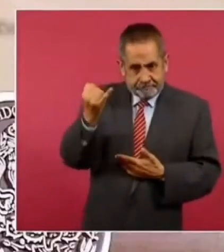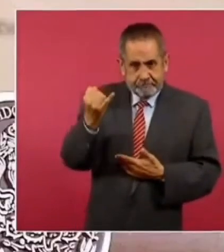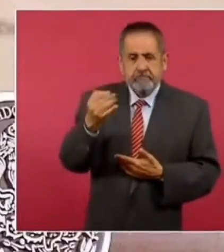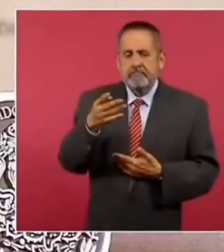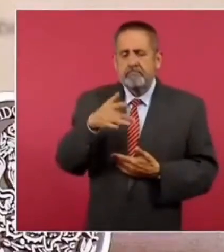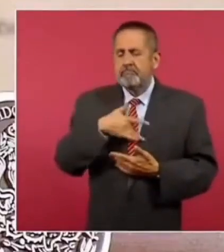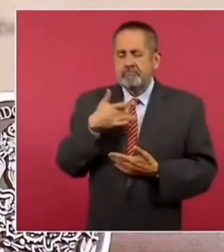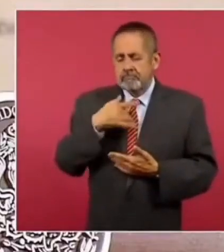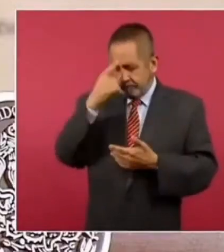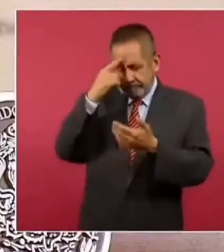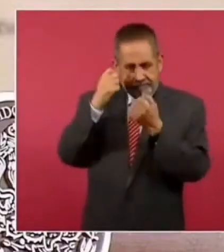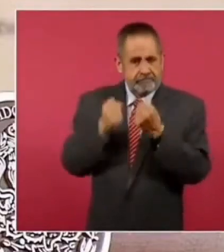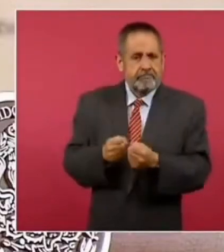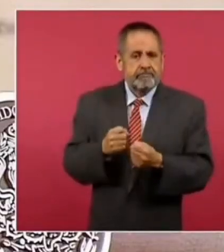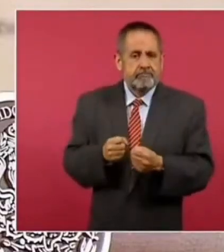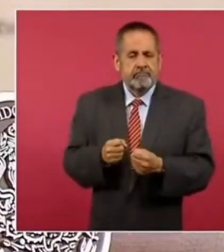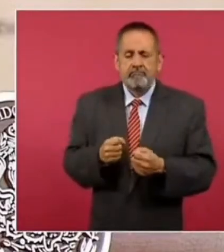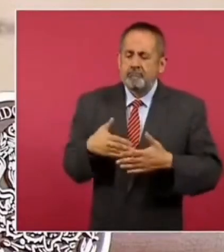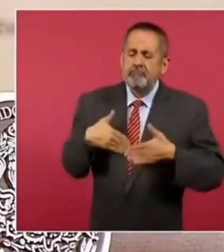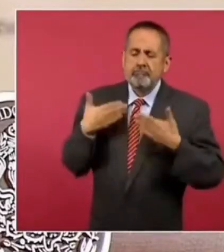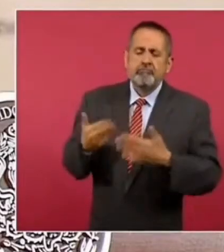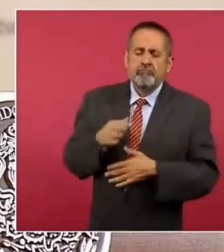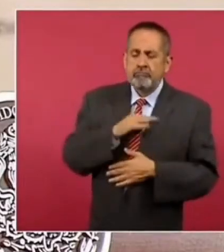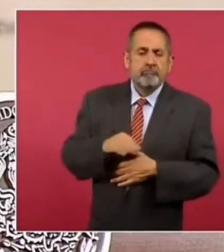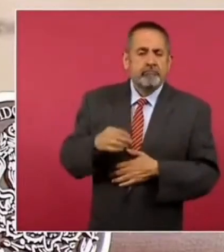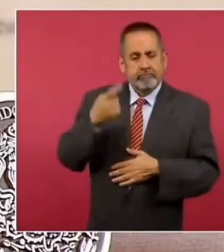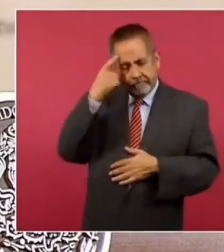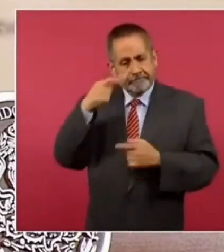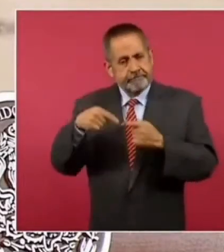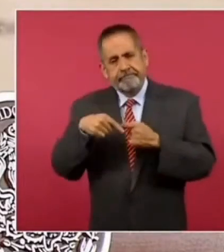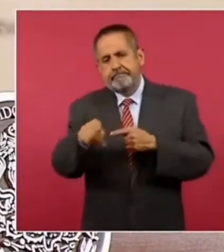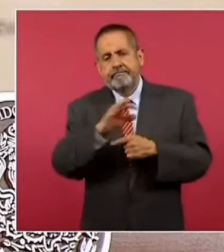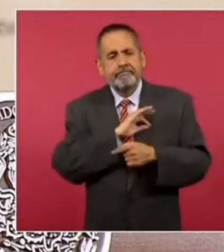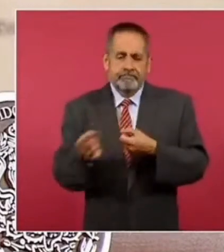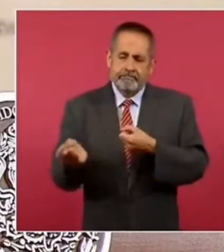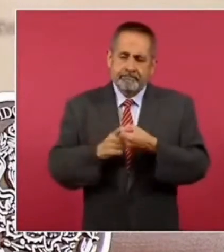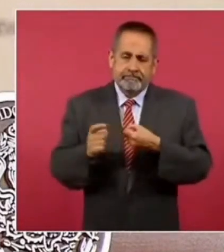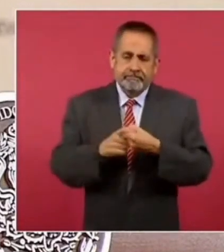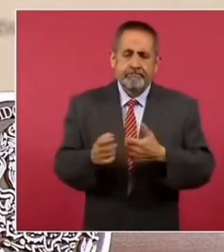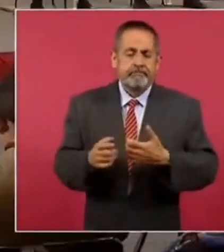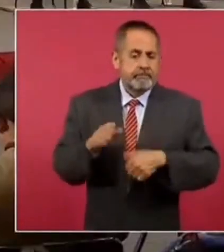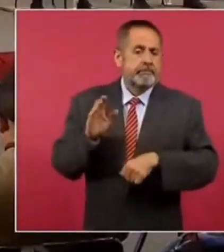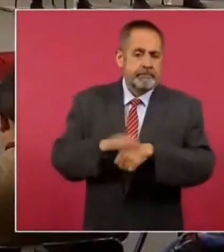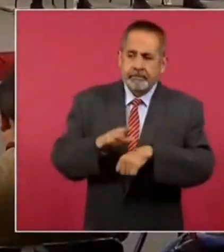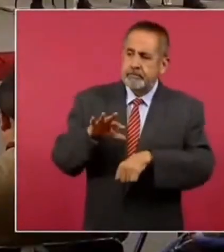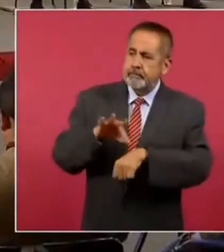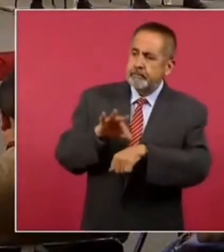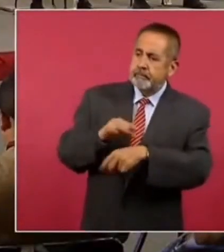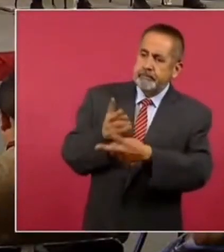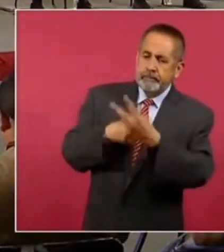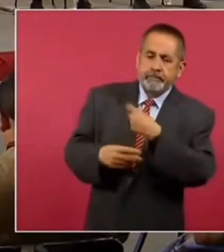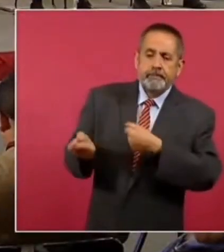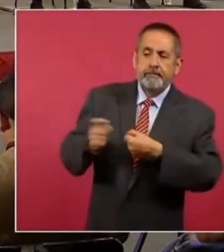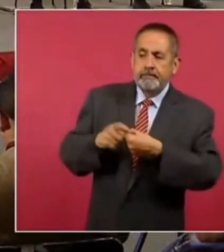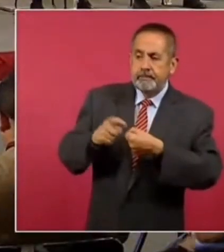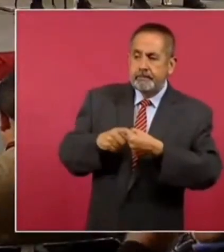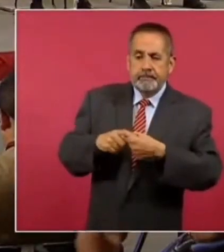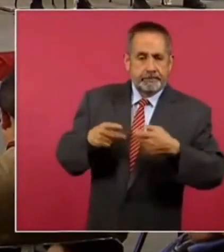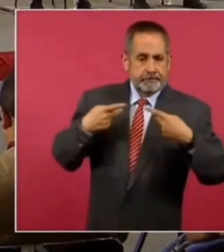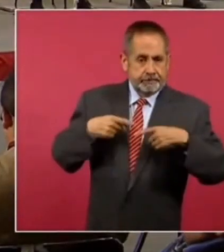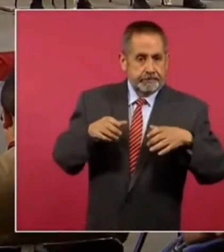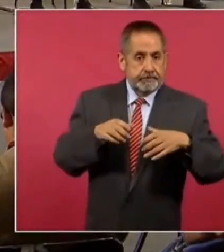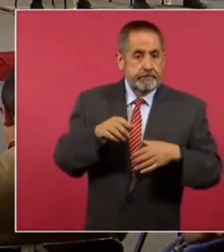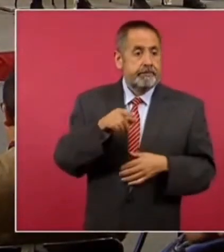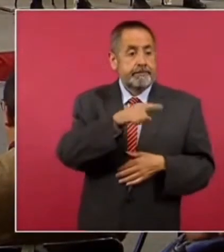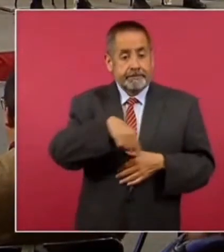estamos seguros, en la que tenemos más confianza, y tiene que ver con el reclutamiento de médicos especialistas